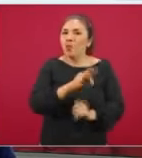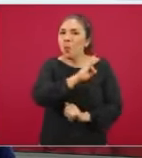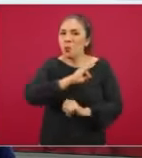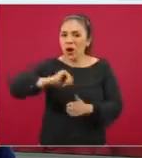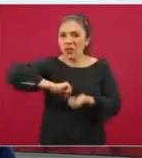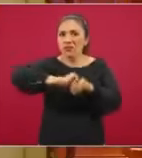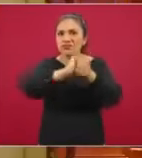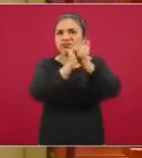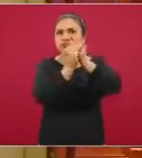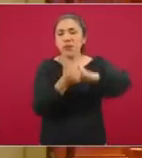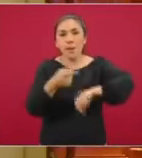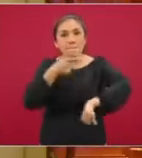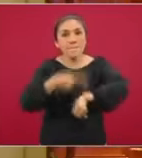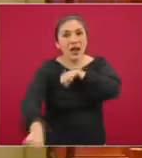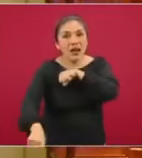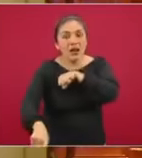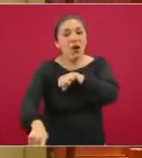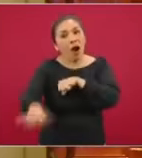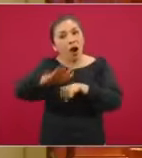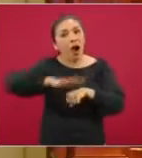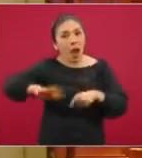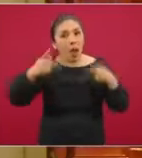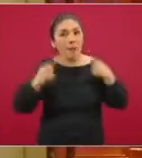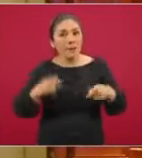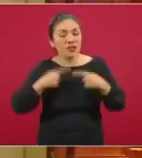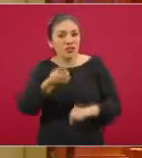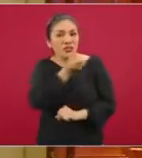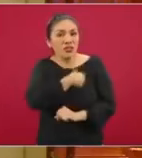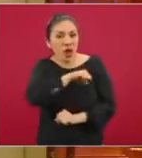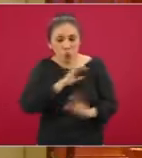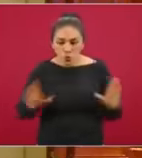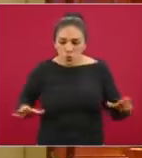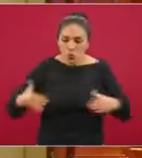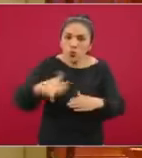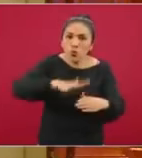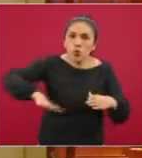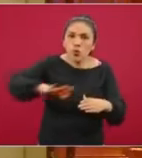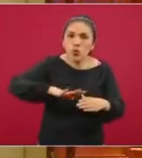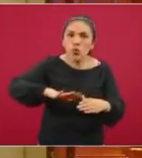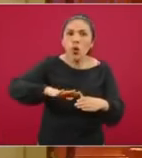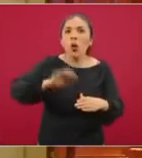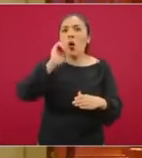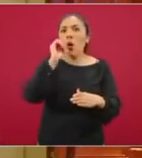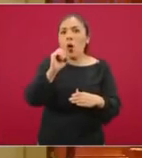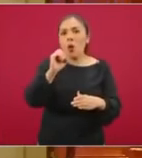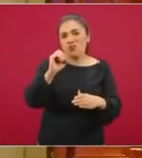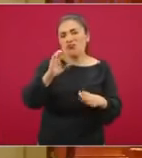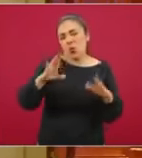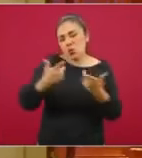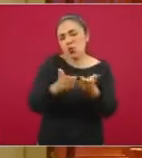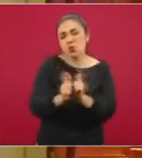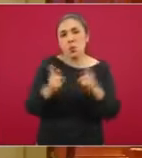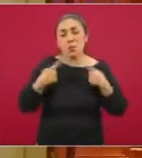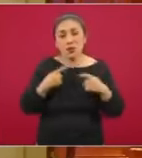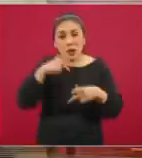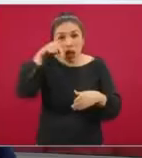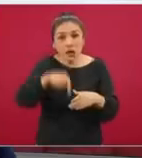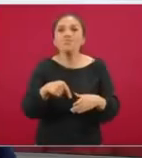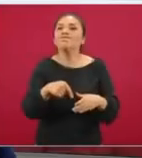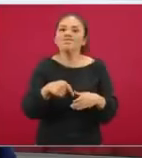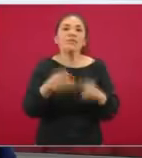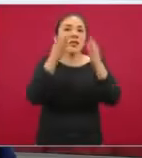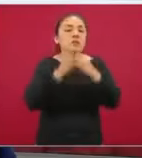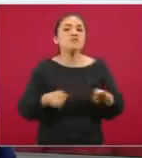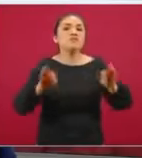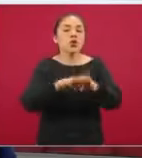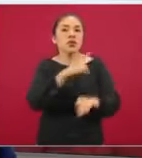un potencial de poner en riesgo la salud de una comunidad, la salud de una población y por lo mismo,